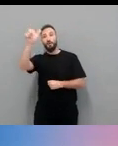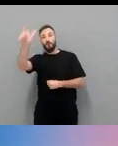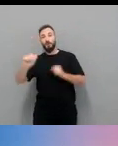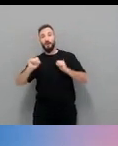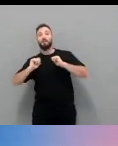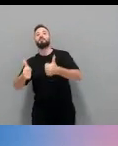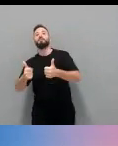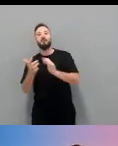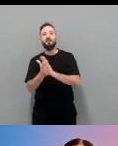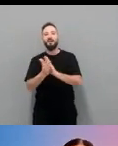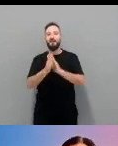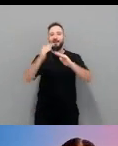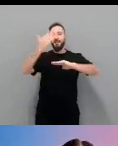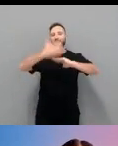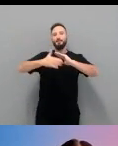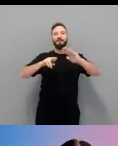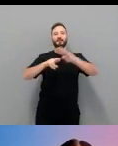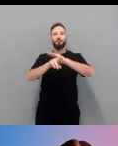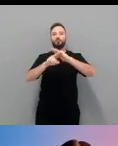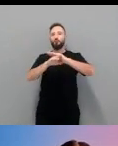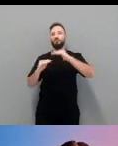límite de recursos.